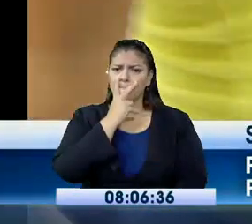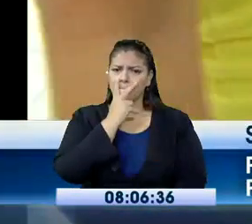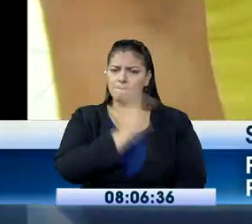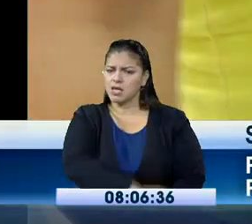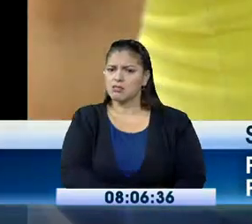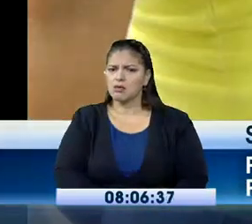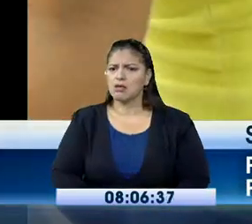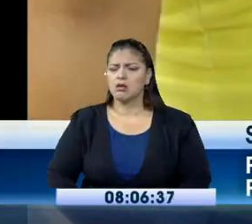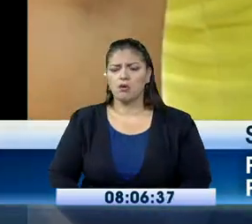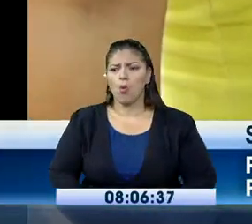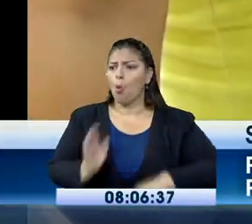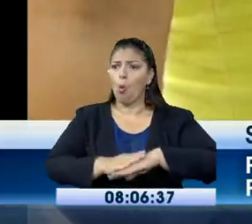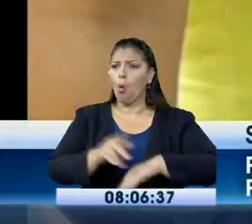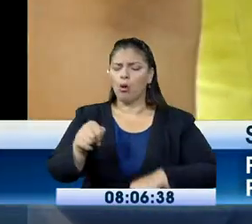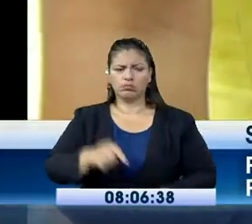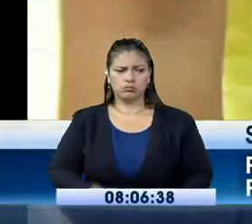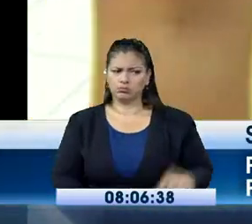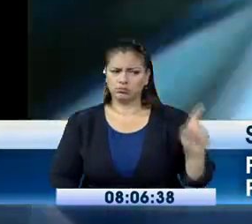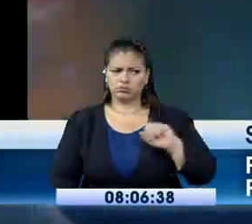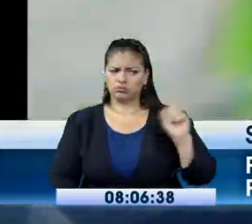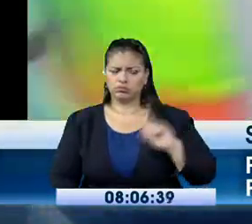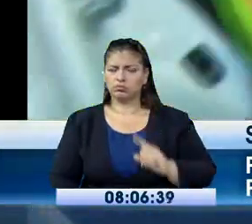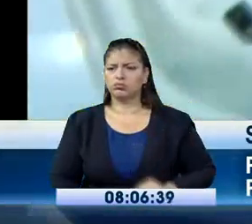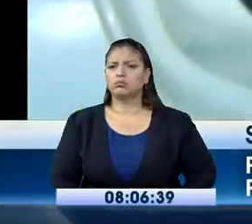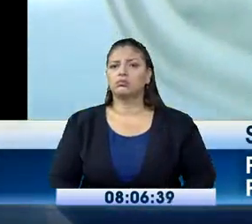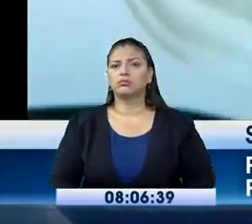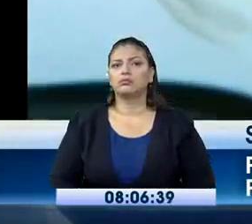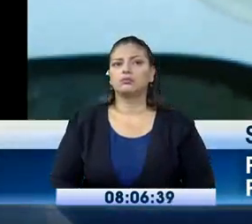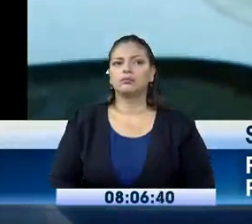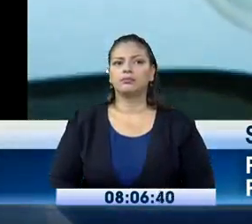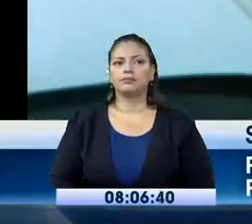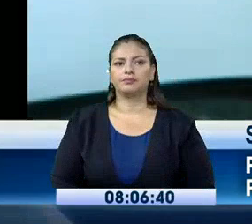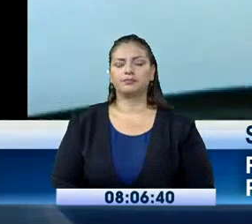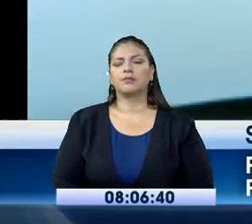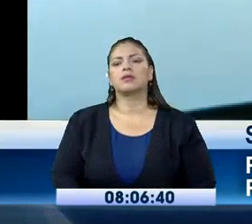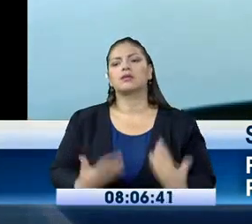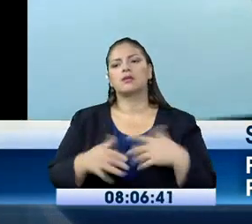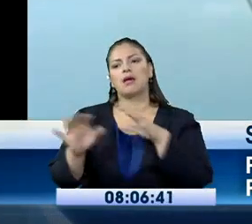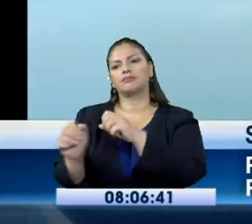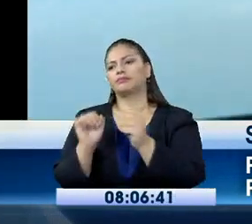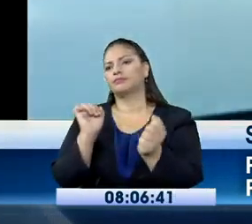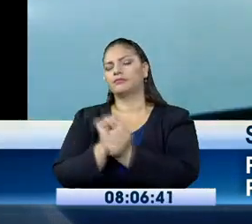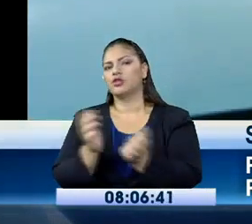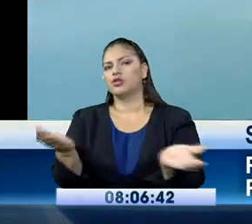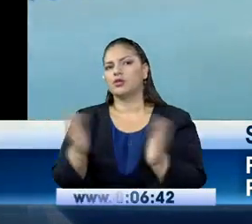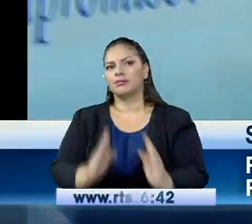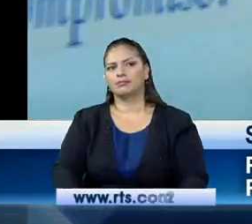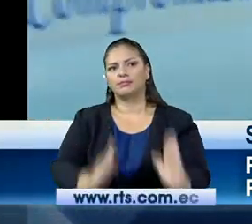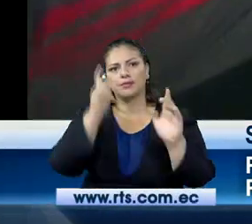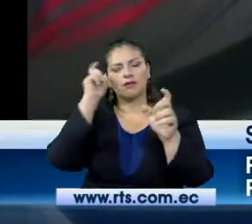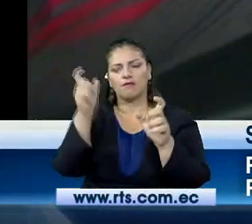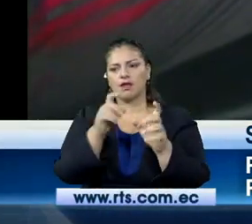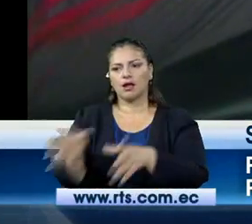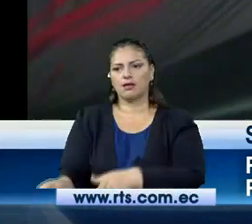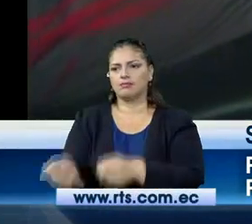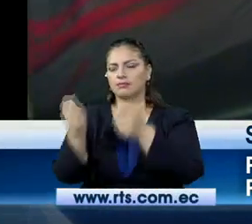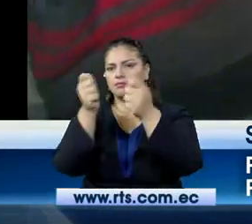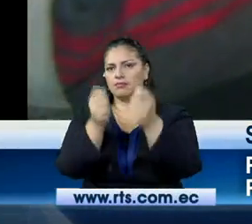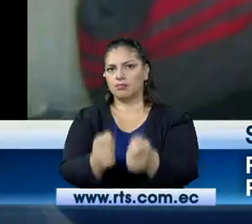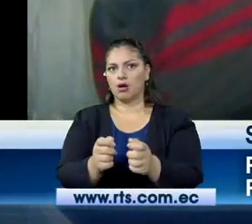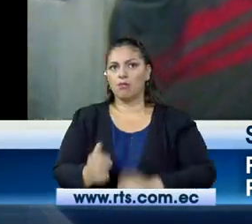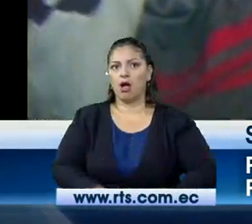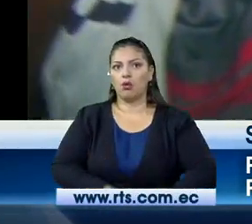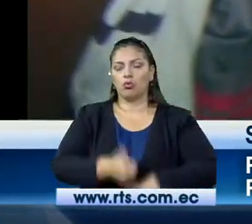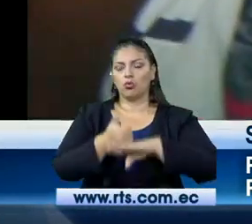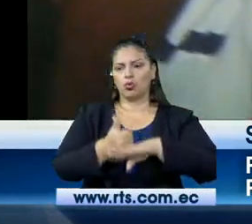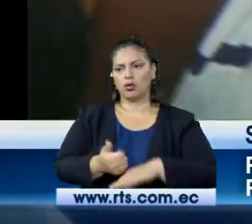se lo acusa tantas advertencias. Se encuentra en manos de la fiscalía y dependiendo del dictamen de la audiencia